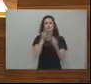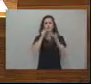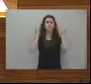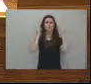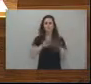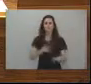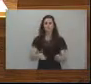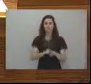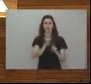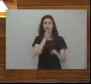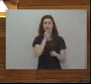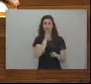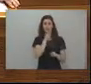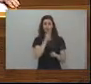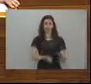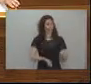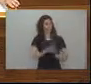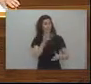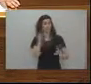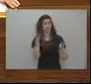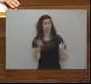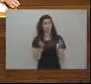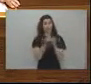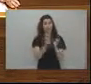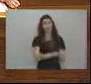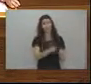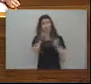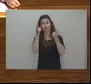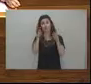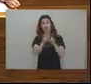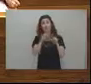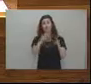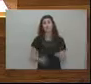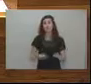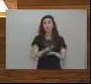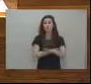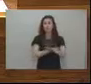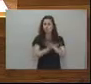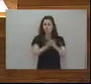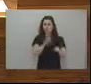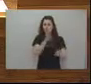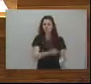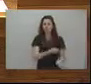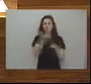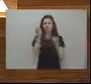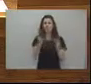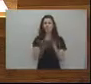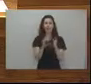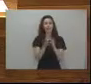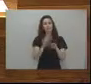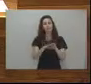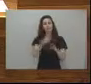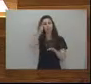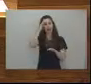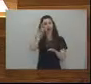Areces, o del espíritu aventurero, como hizo la Secretaría General de Inmigración y Migración Marina del Corral. Los jóvenes emigraban por espíritu aventurero. Unos y